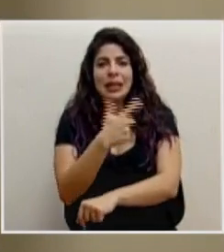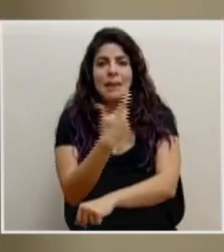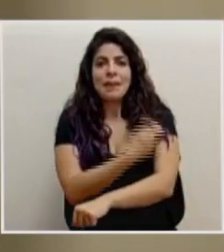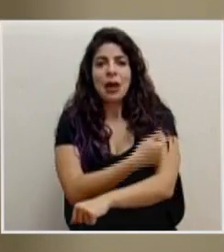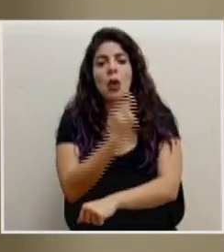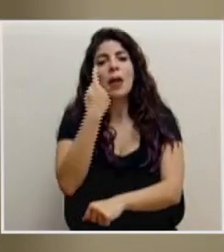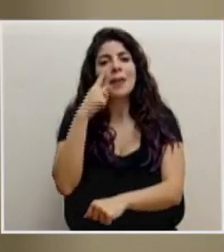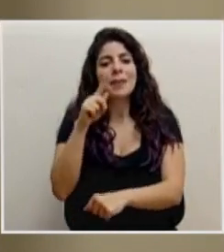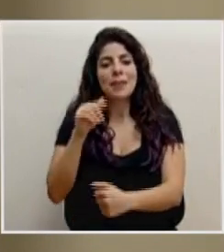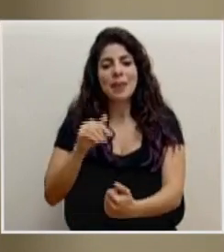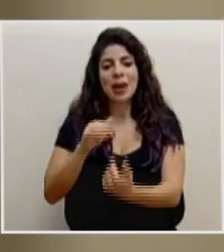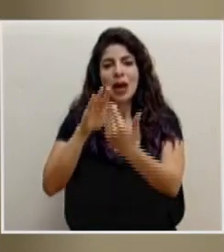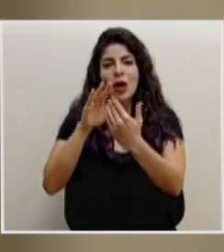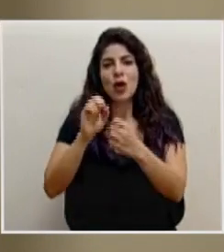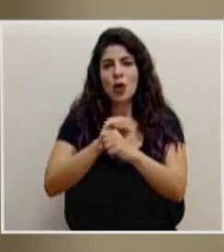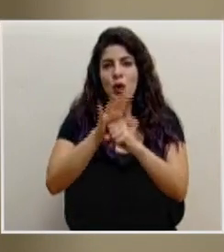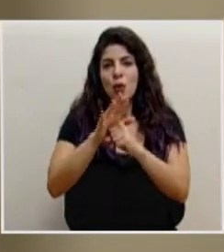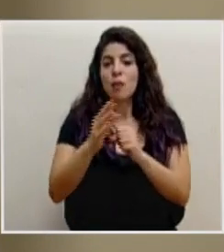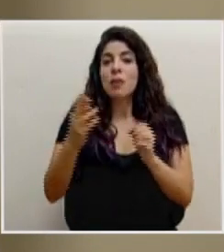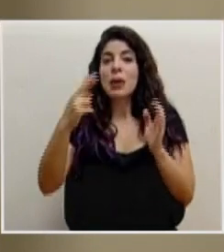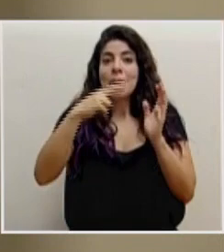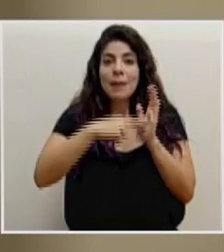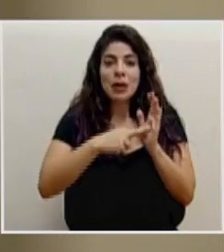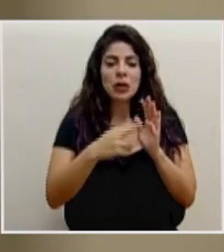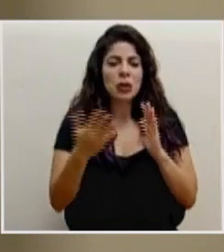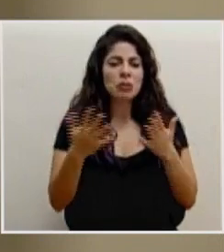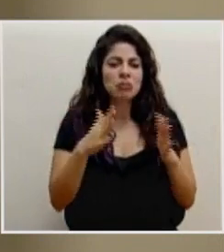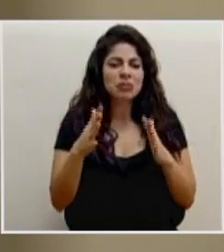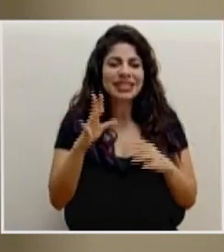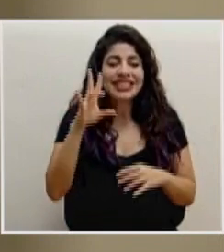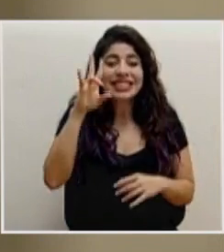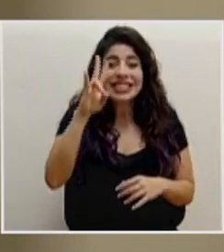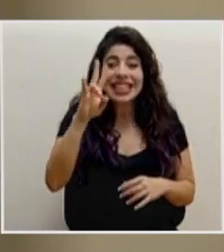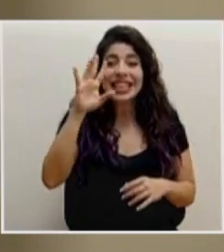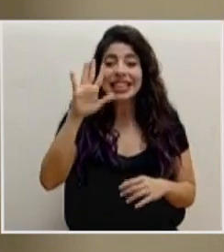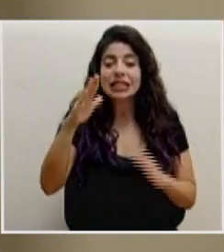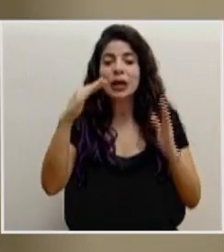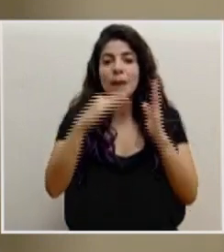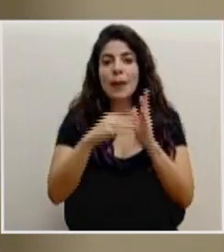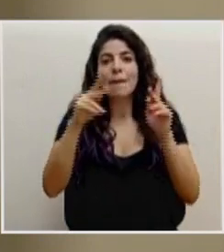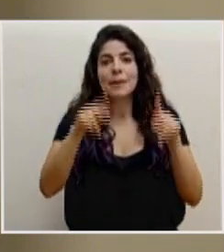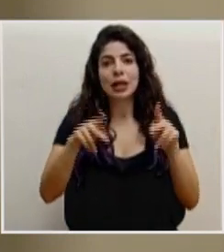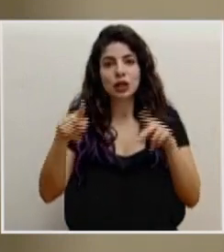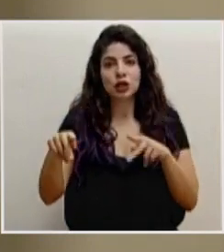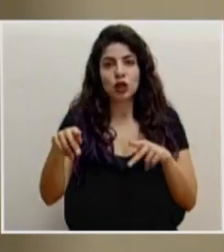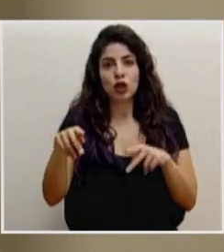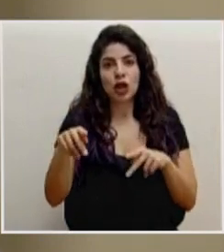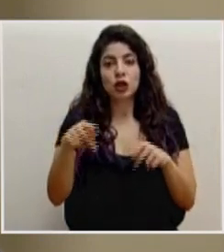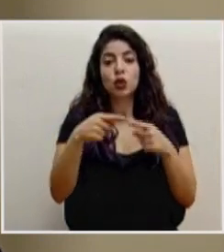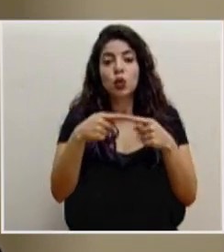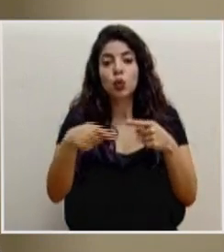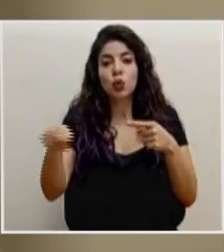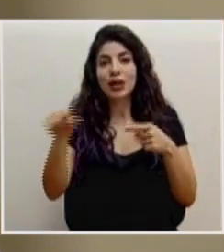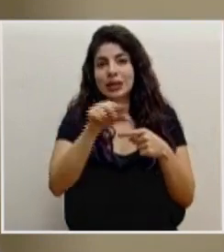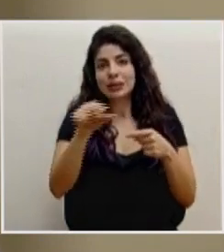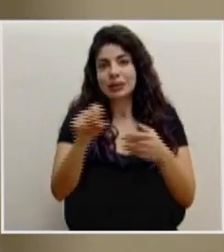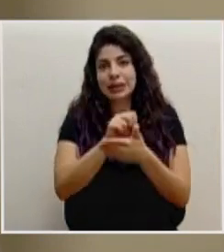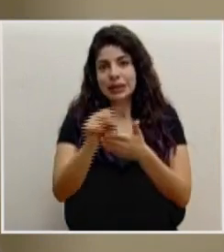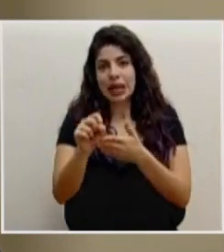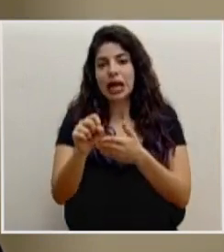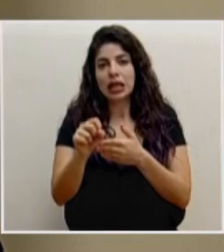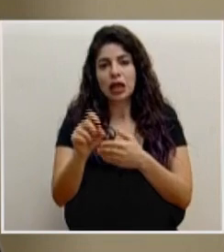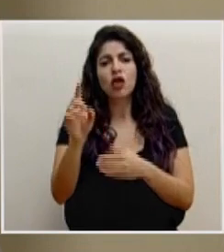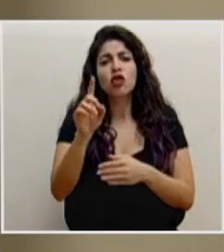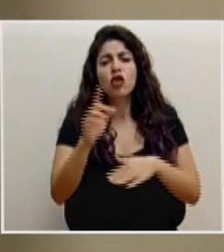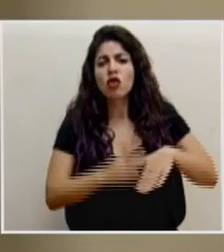para enfrentar el COVID-19. Repito, serían cerca de 75,000 personas durante Semana Santa en